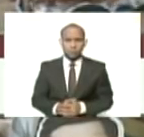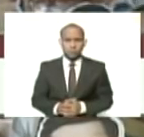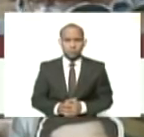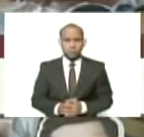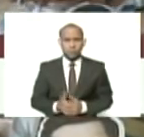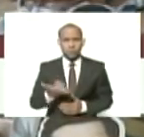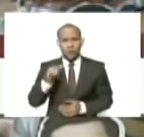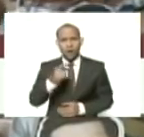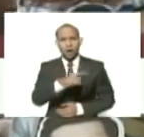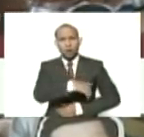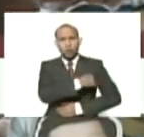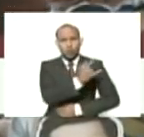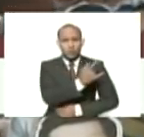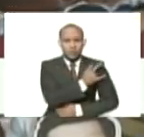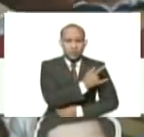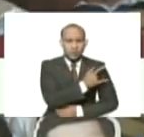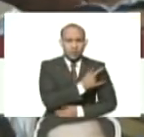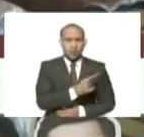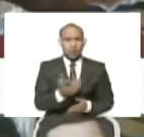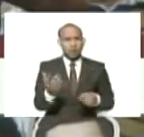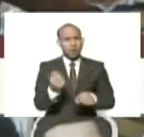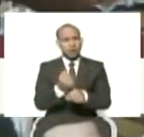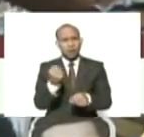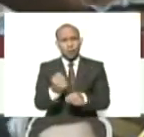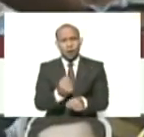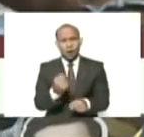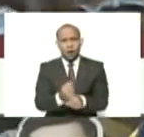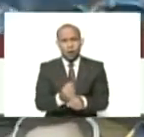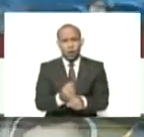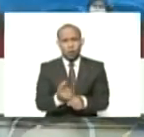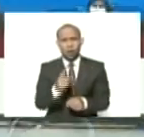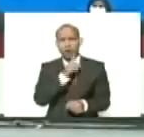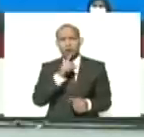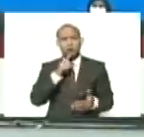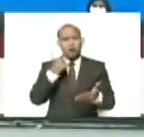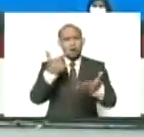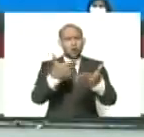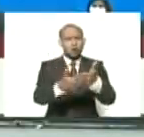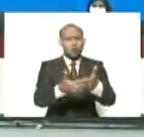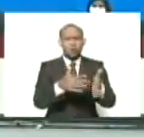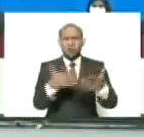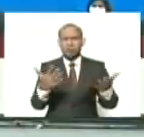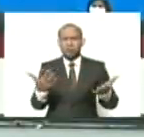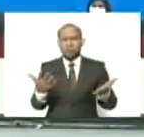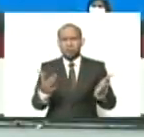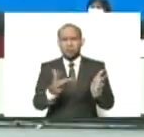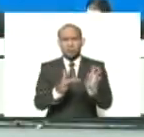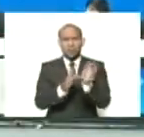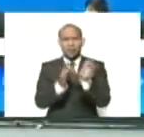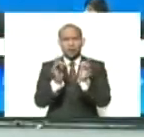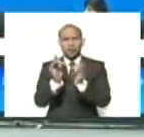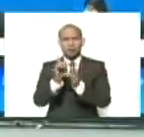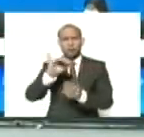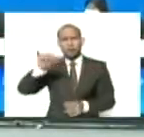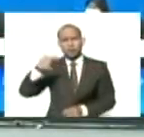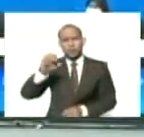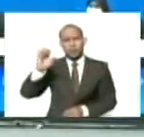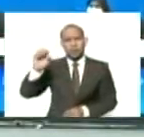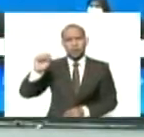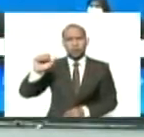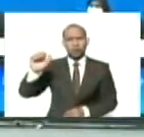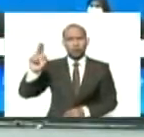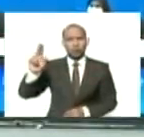Tenemos una universidad de los trabajadores que lleva el nombre del gran Jesús Rivero.